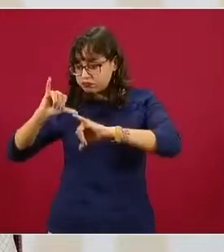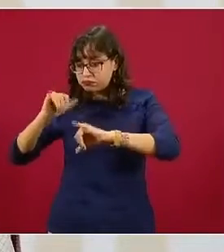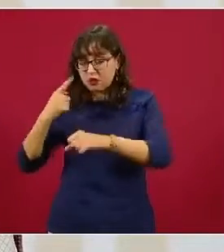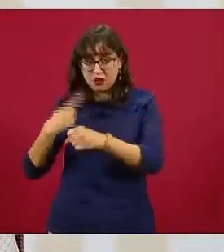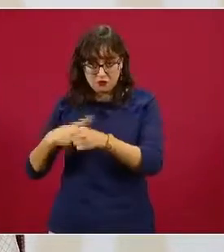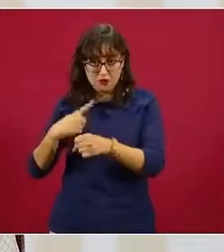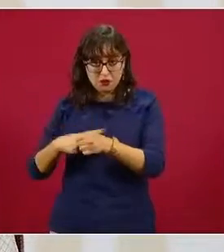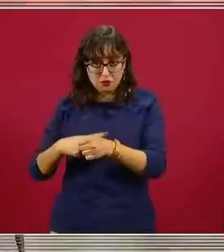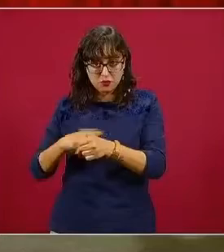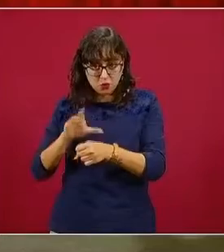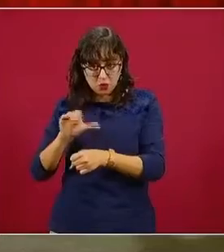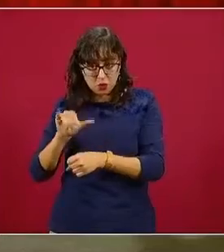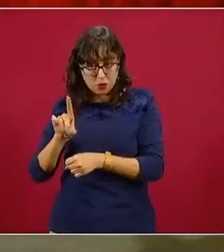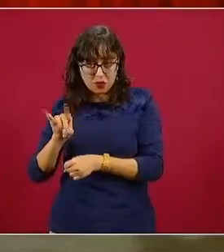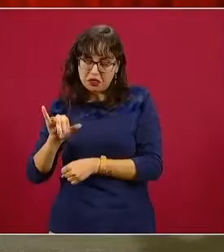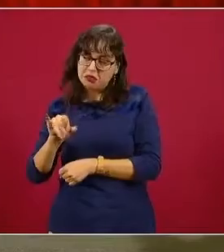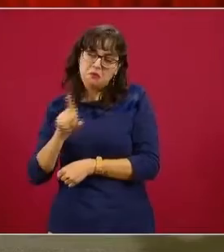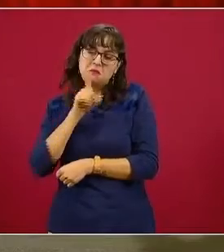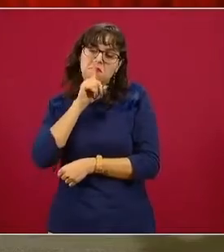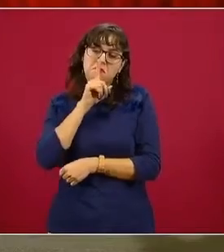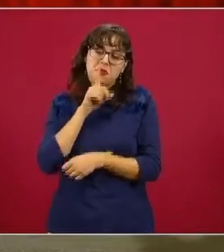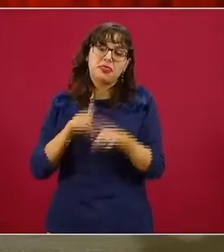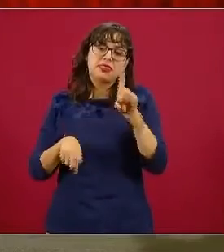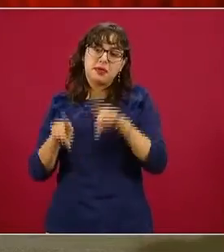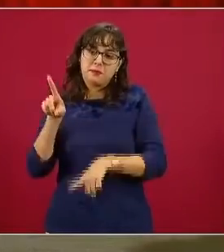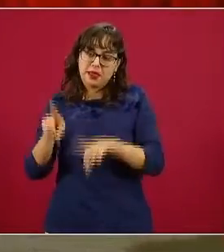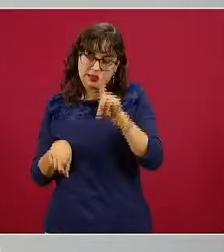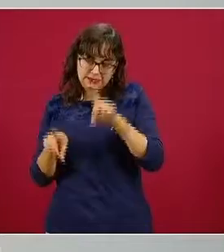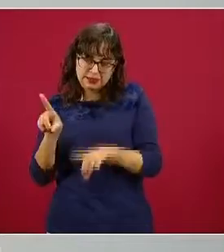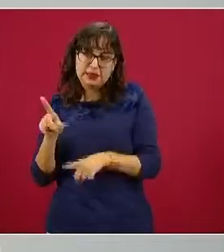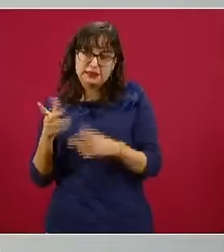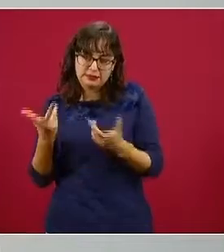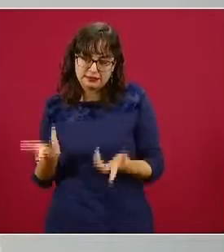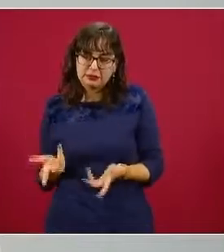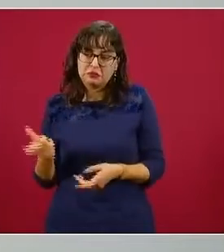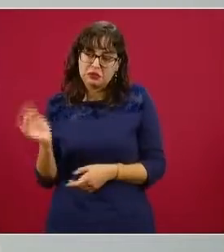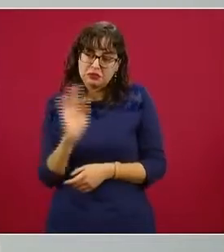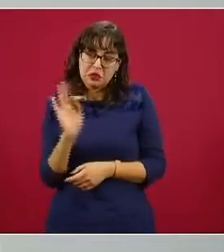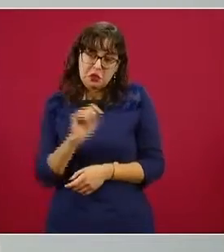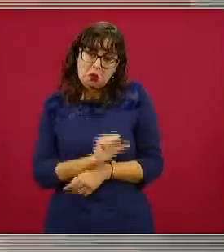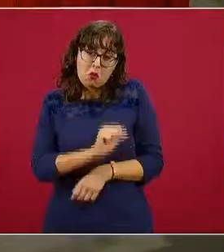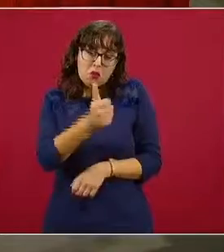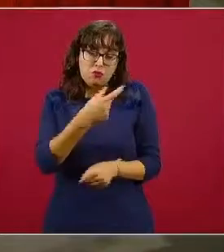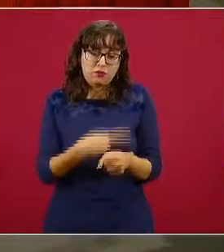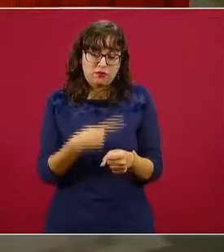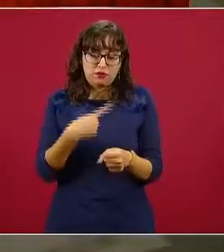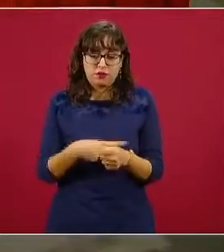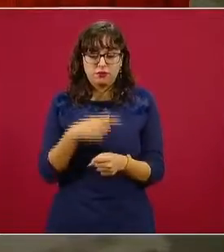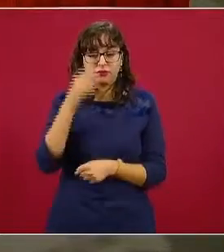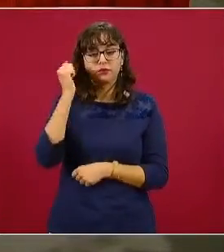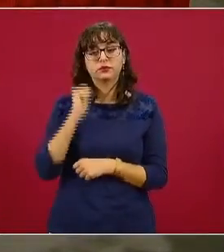casos, porque eso realmente depende de cómo esté circulando el virus en la localidad, en el municipio, en el estado.